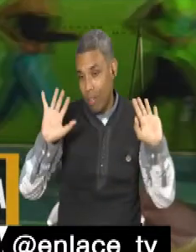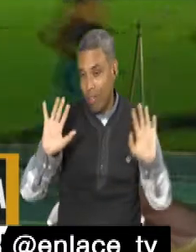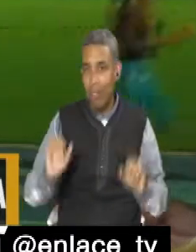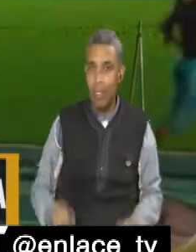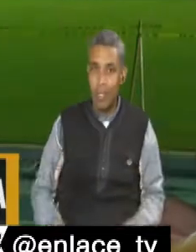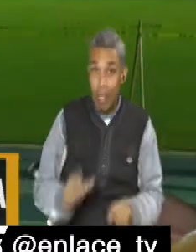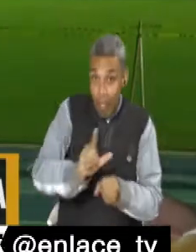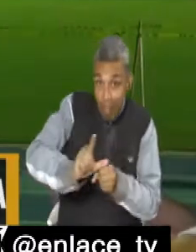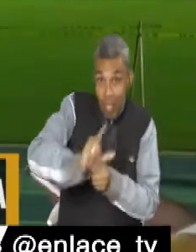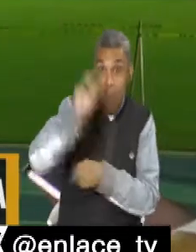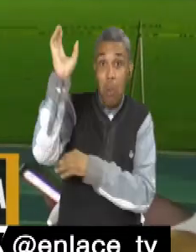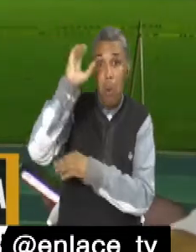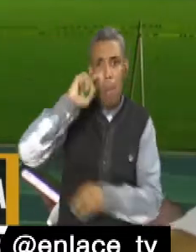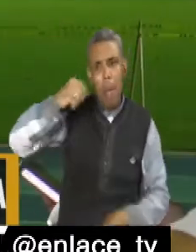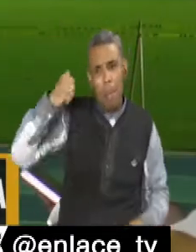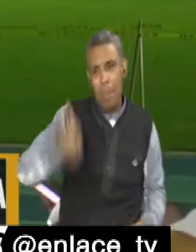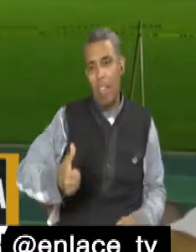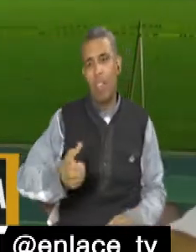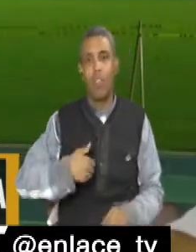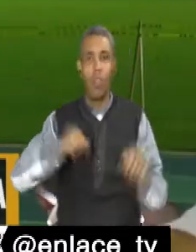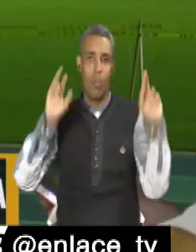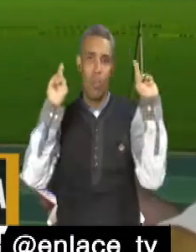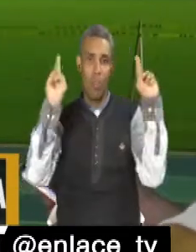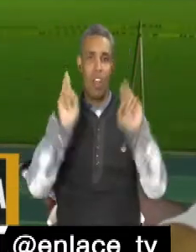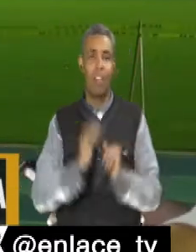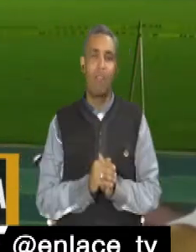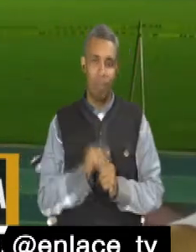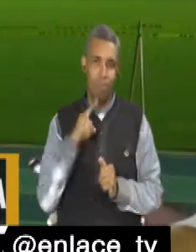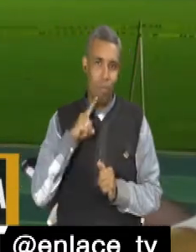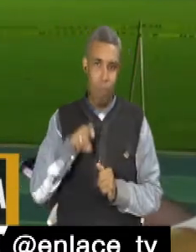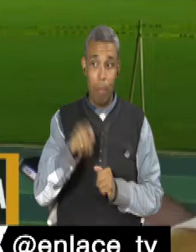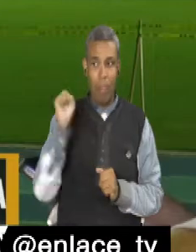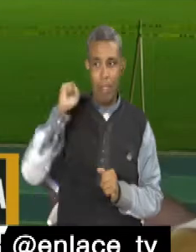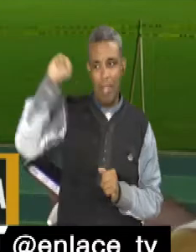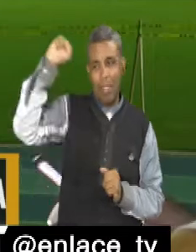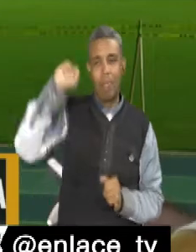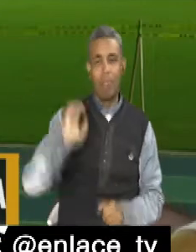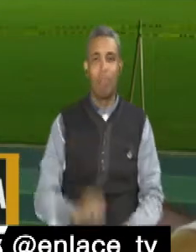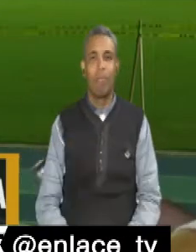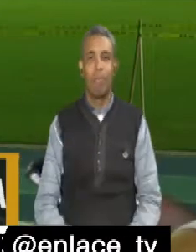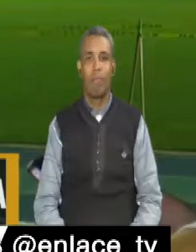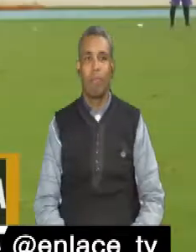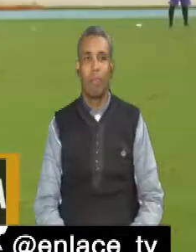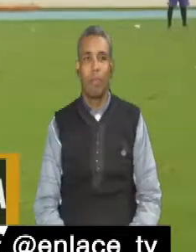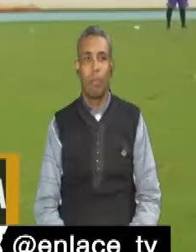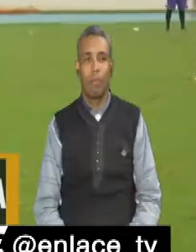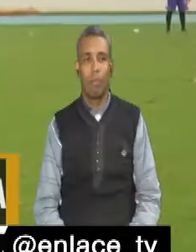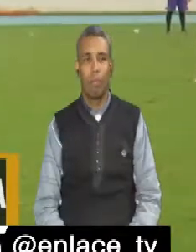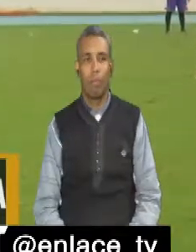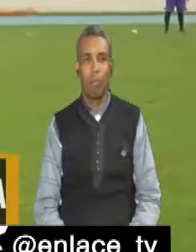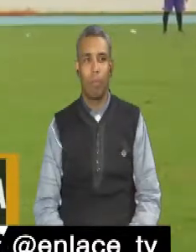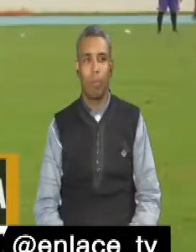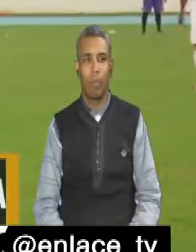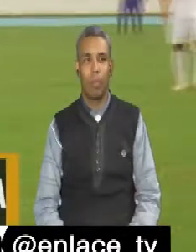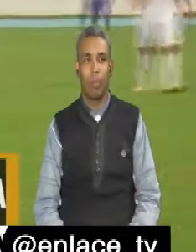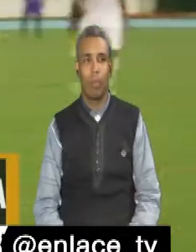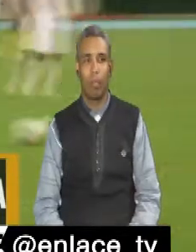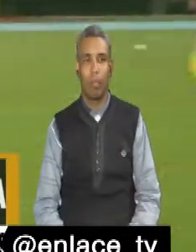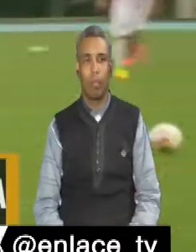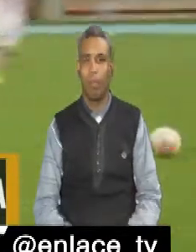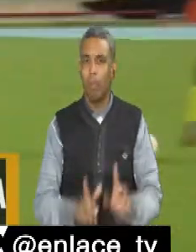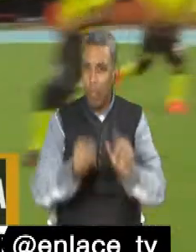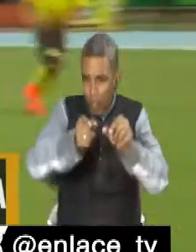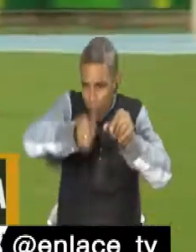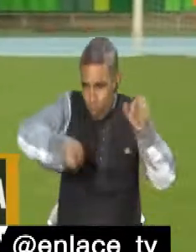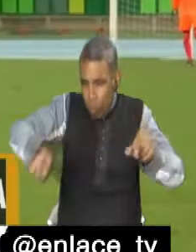de campeonato bueno frente al Atlético Bucaramanga. Quienes fueron vinculados a la máquina amarilla